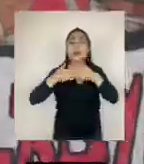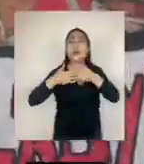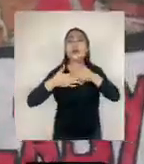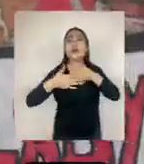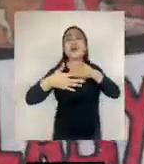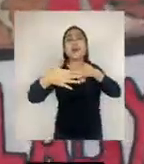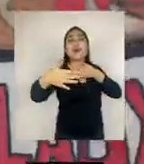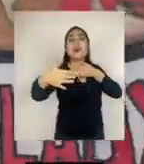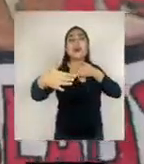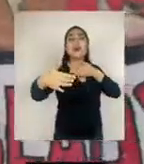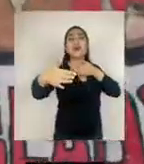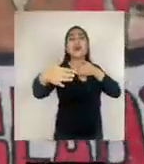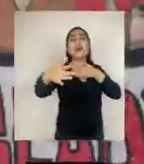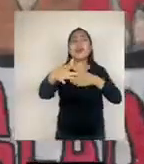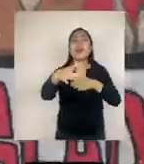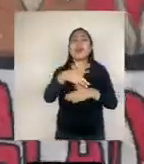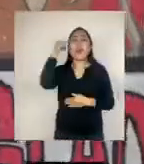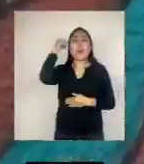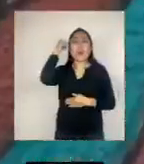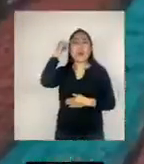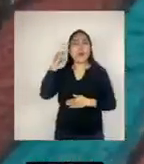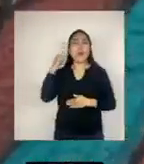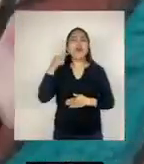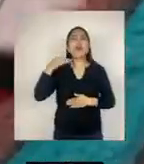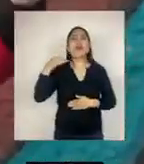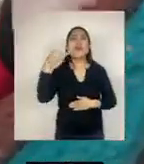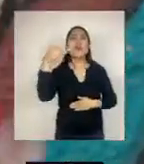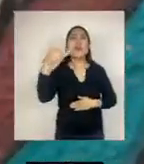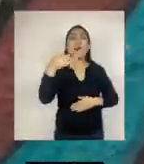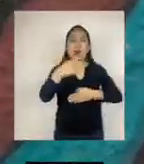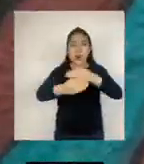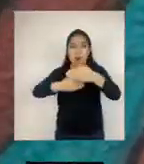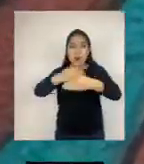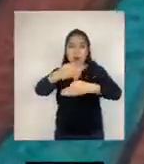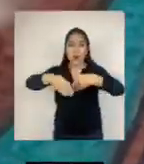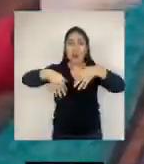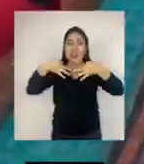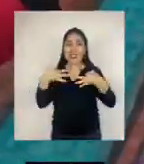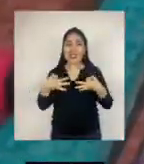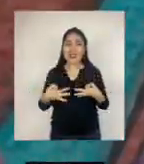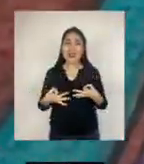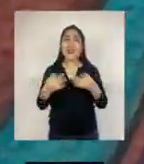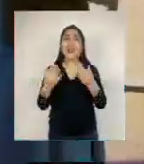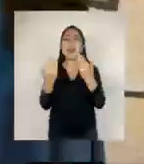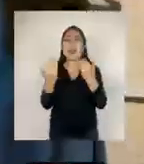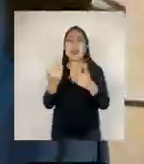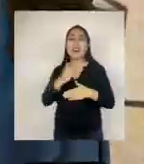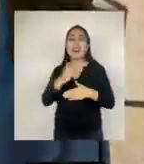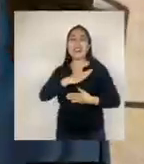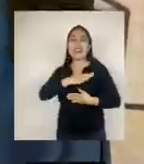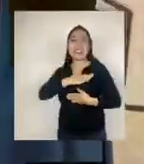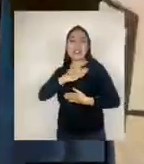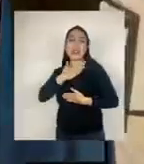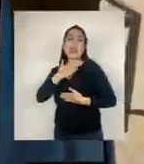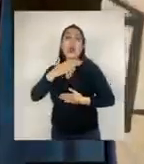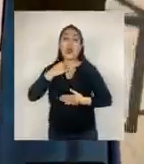de buena onda, a diferencia del otro proceso que ha sido de dinero y de muy poca